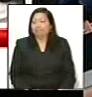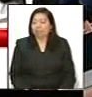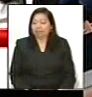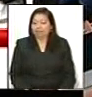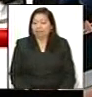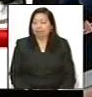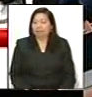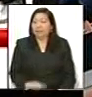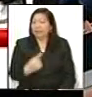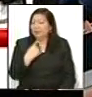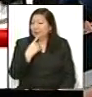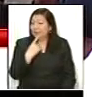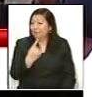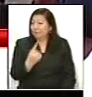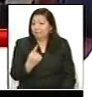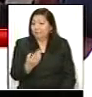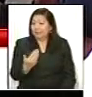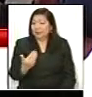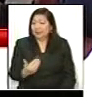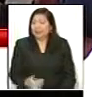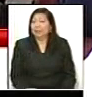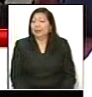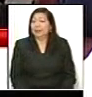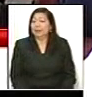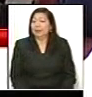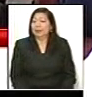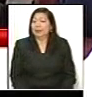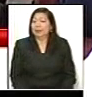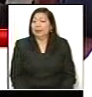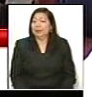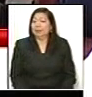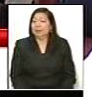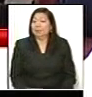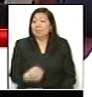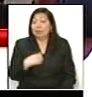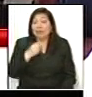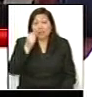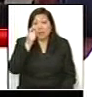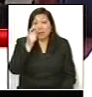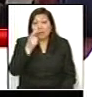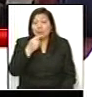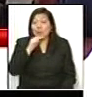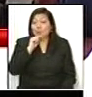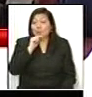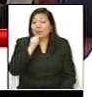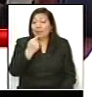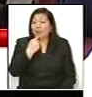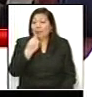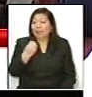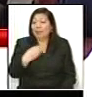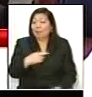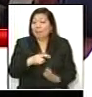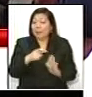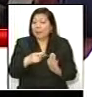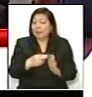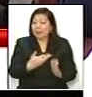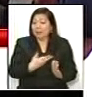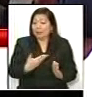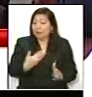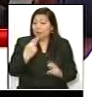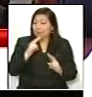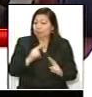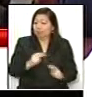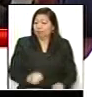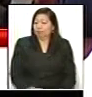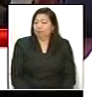No solamente ratifico lo que he dicho hace un ratito, sino que me sorprende escuchar a una congresista decir que hay que ver los proyectos porque el presidente nos está